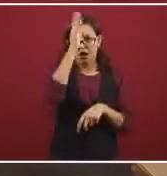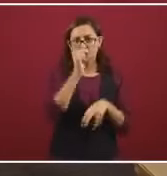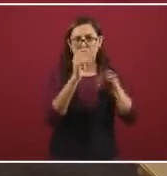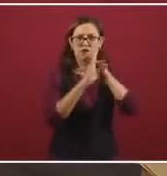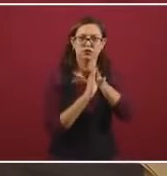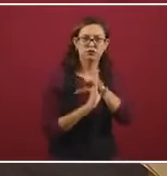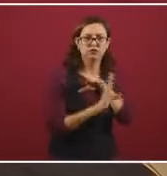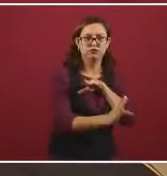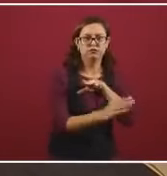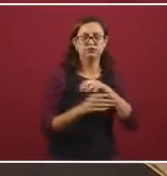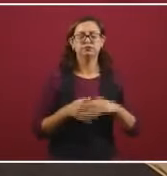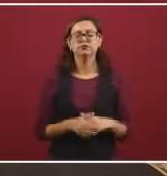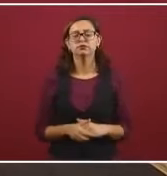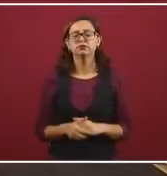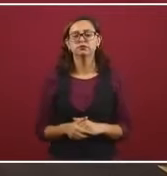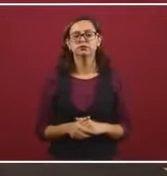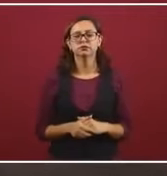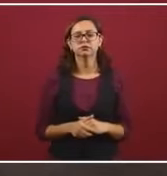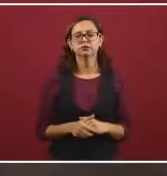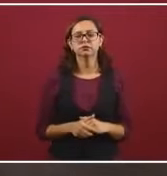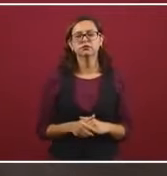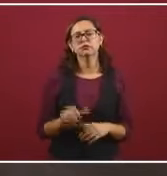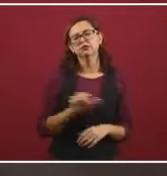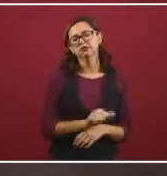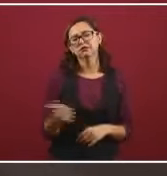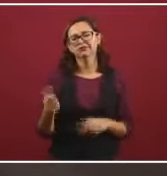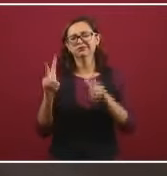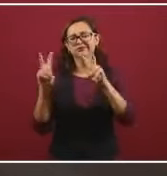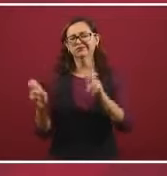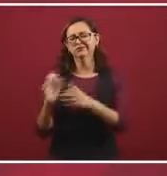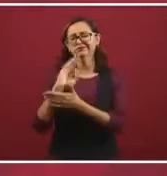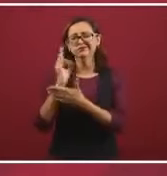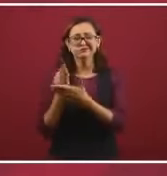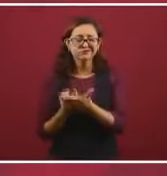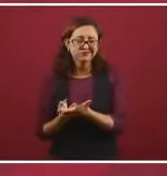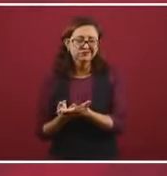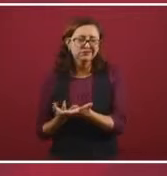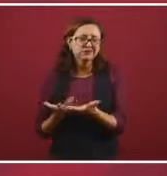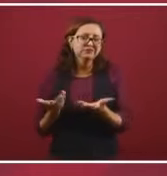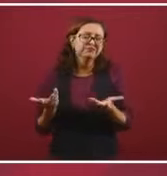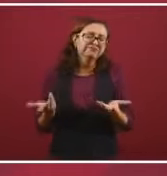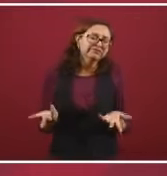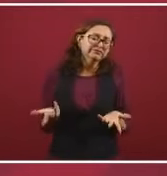migratorio. Lo otro, pues no deja de ser